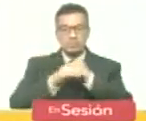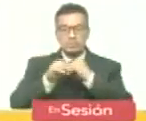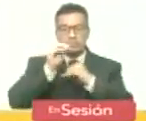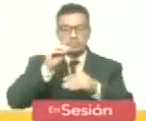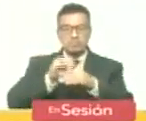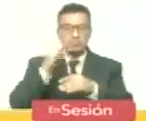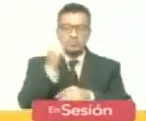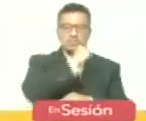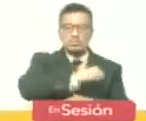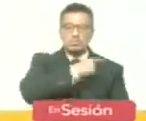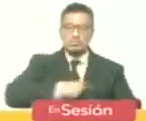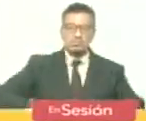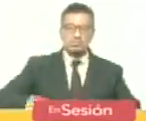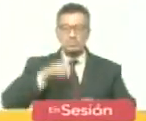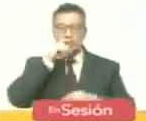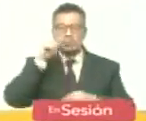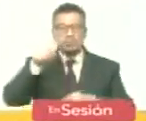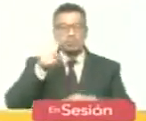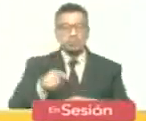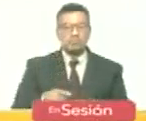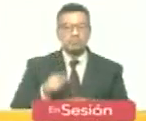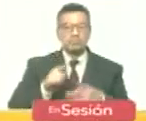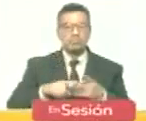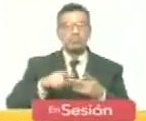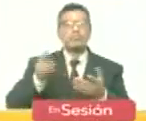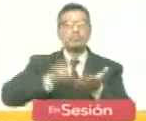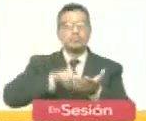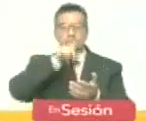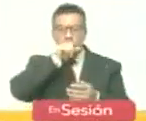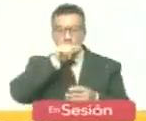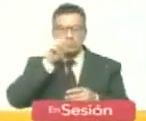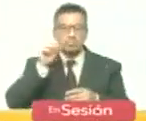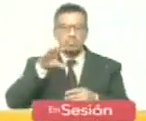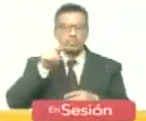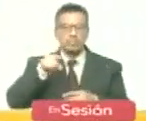del presidente Nicolás Maduro. Y ahí está Twitter otra vez.